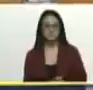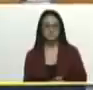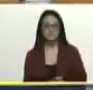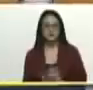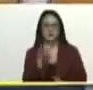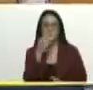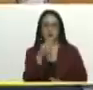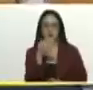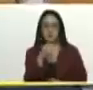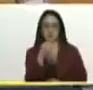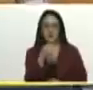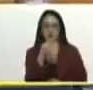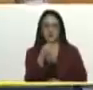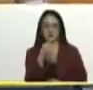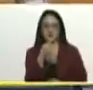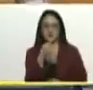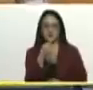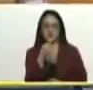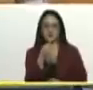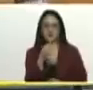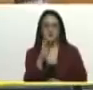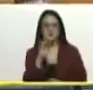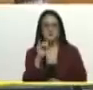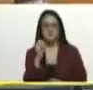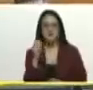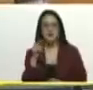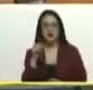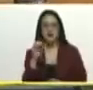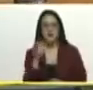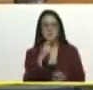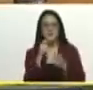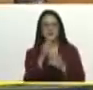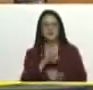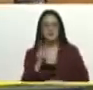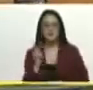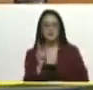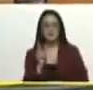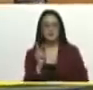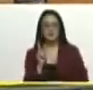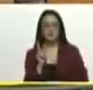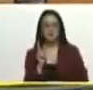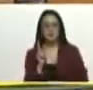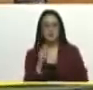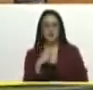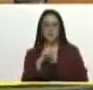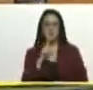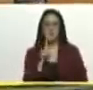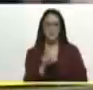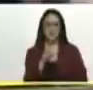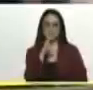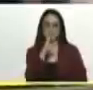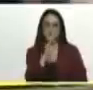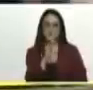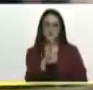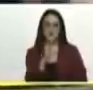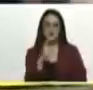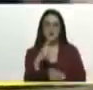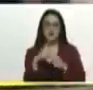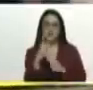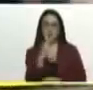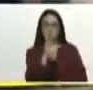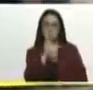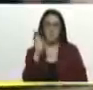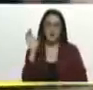Buenas tardes. Bianca Borrero, de Prensa de Venezuela. Mi pregunta va dirigida a ambos países